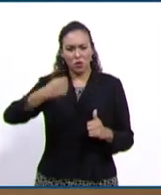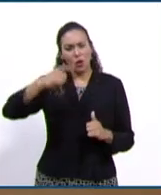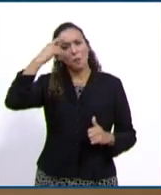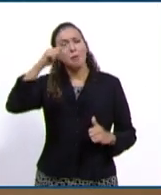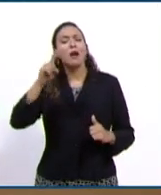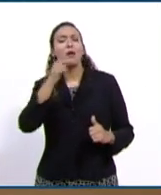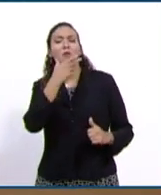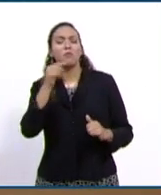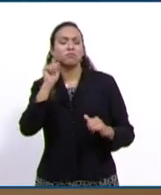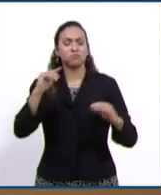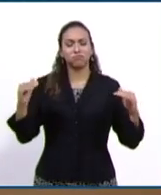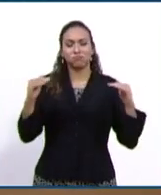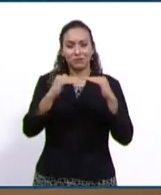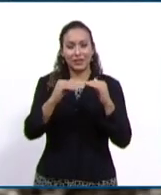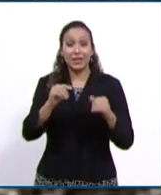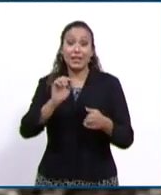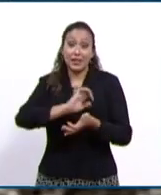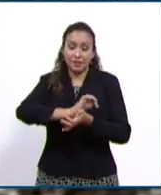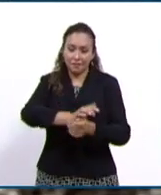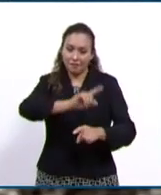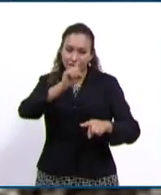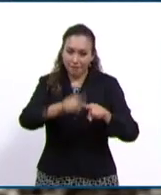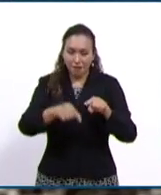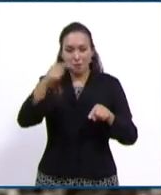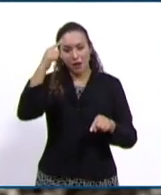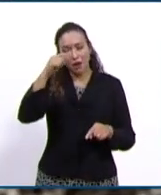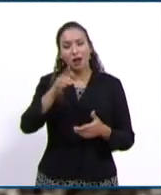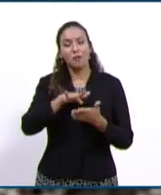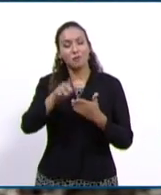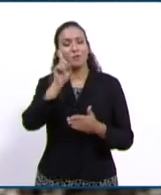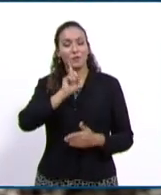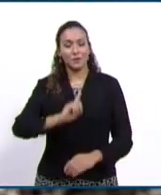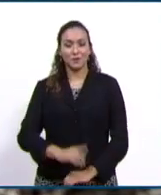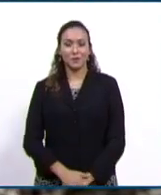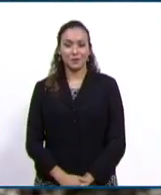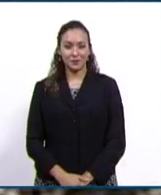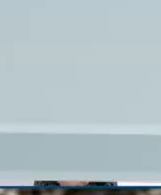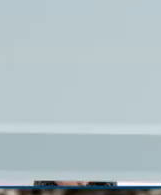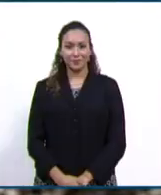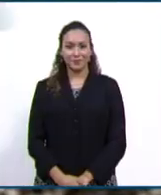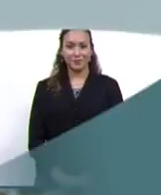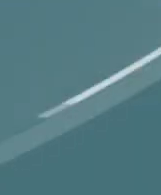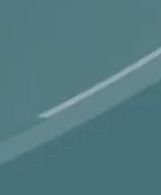contra de la discriminación de la mujer.